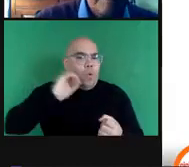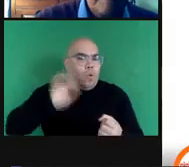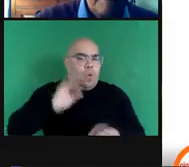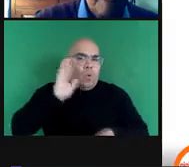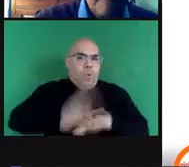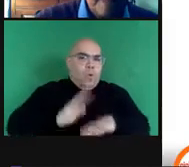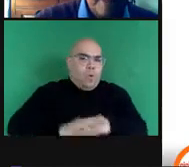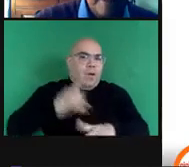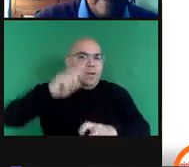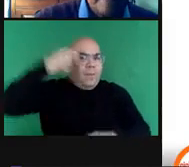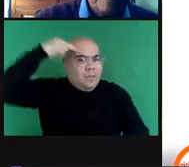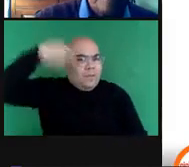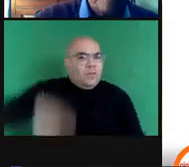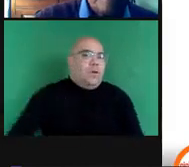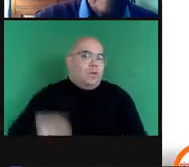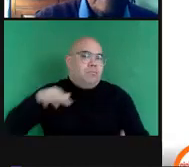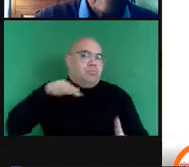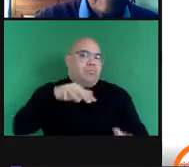historia.